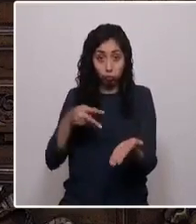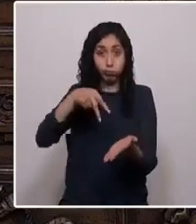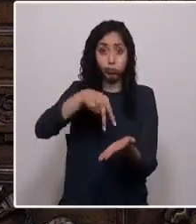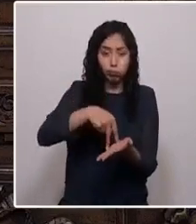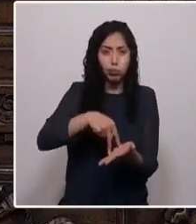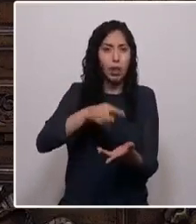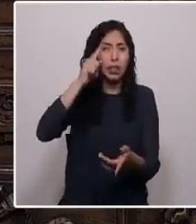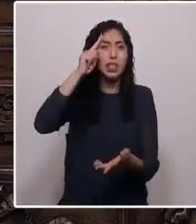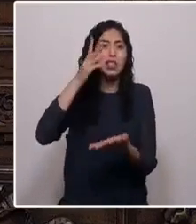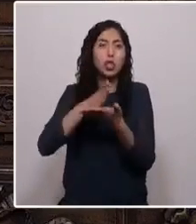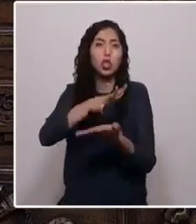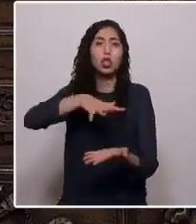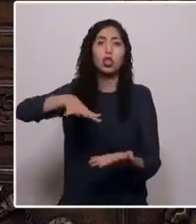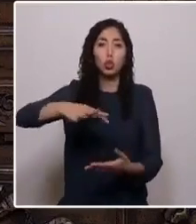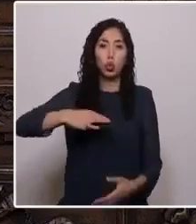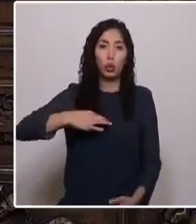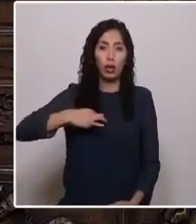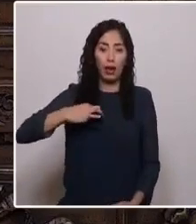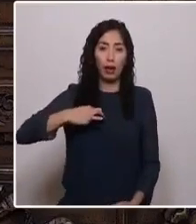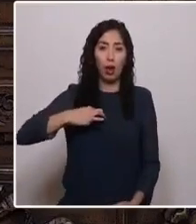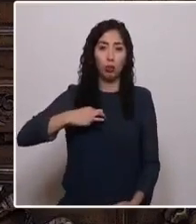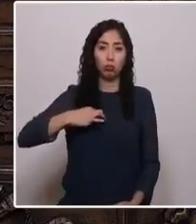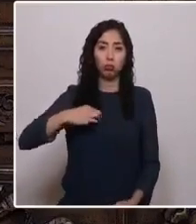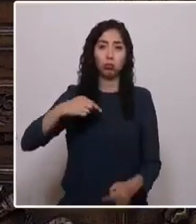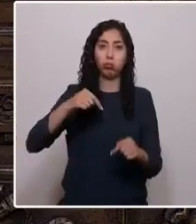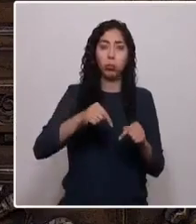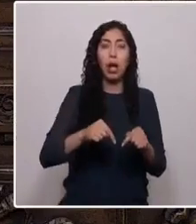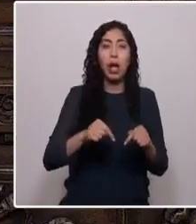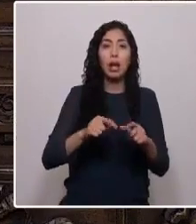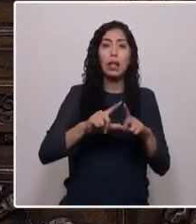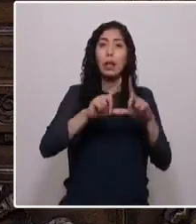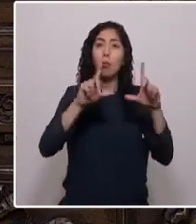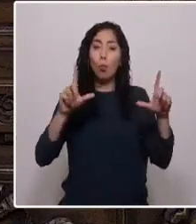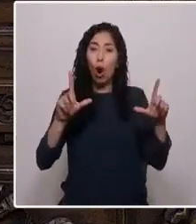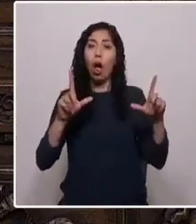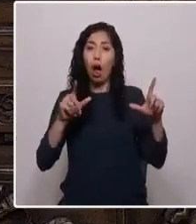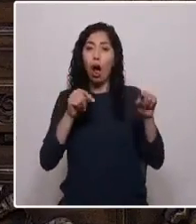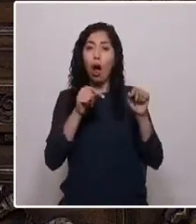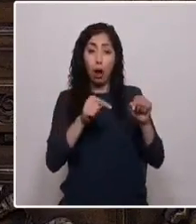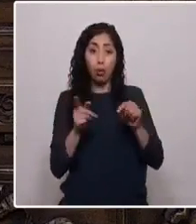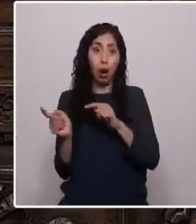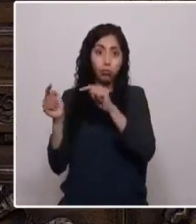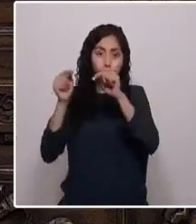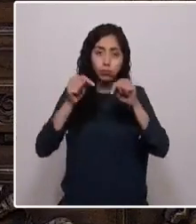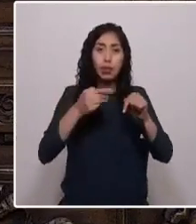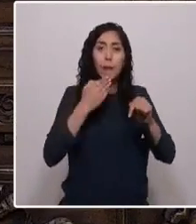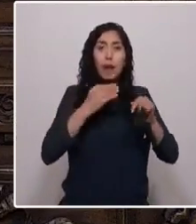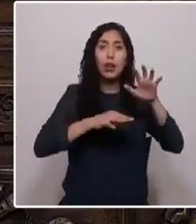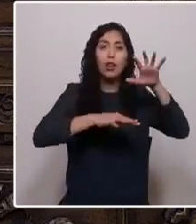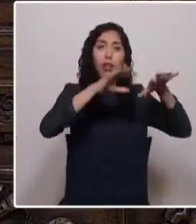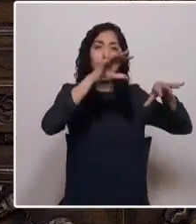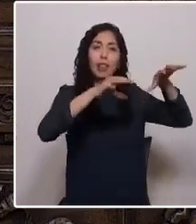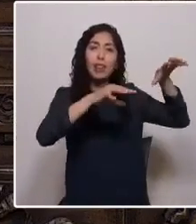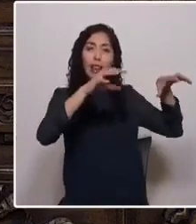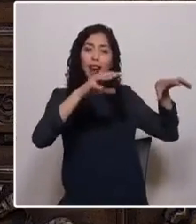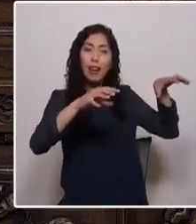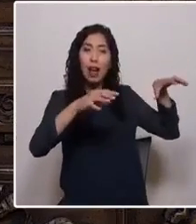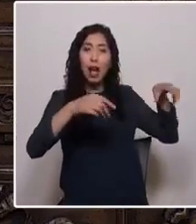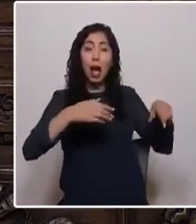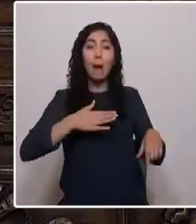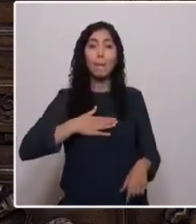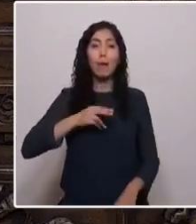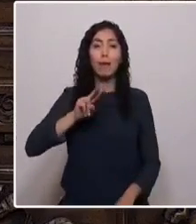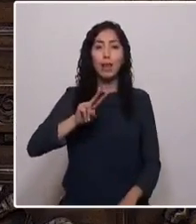ciudadana, desde Quilpué, paraje de Tórtola, Culpehué, hasta la cordillera de los Andes y mis 26 comunas